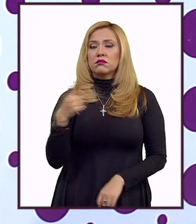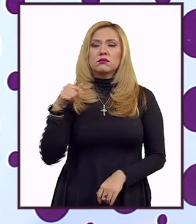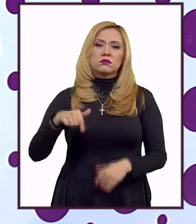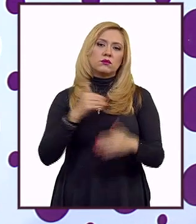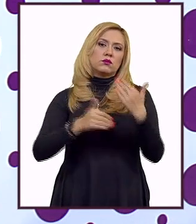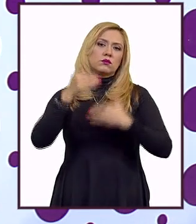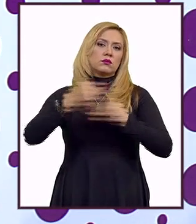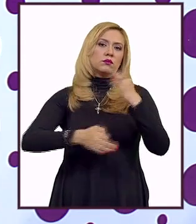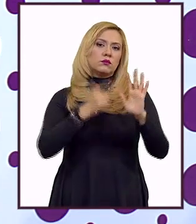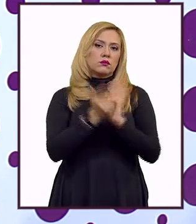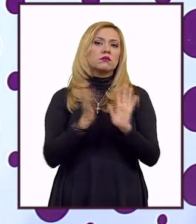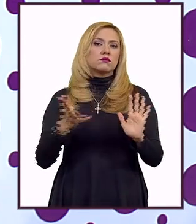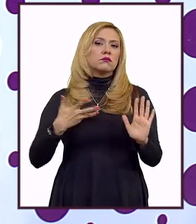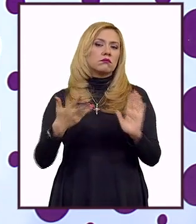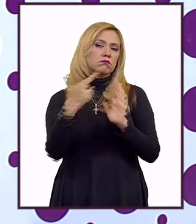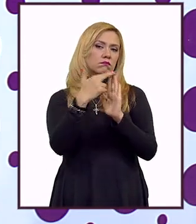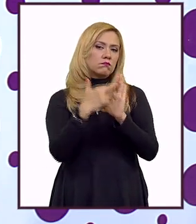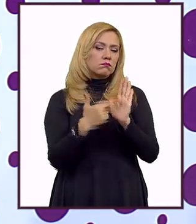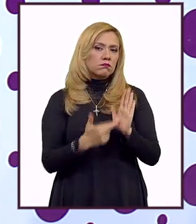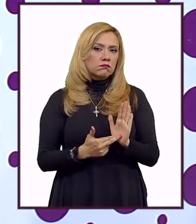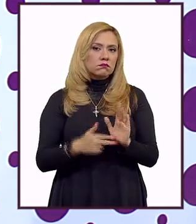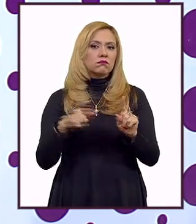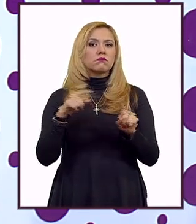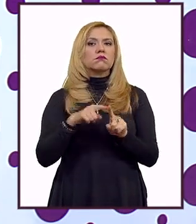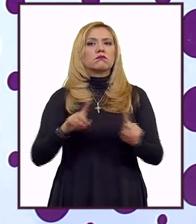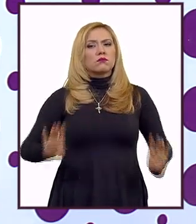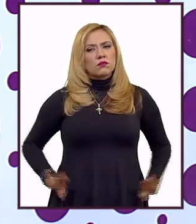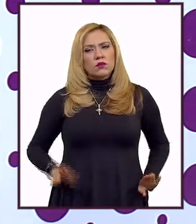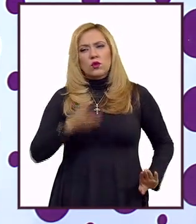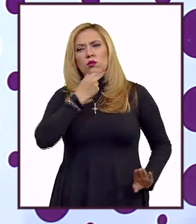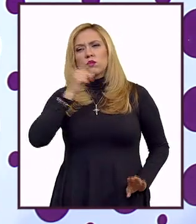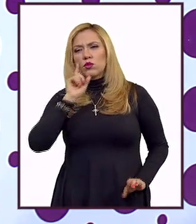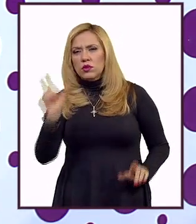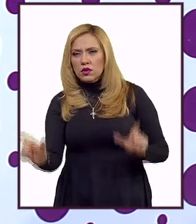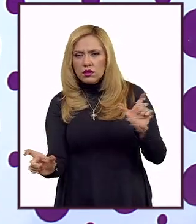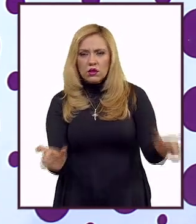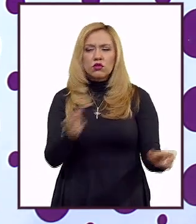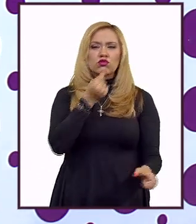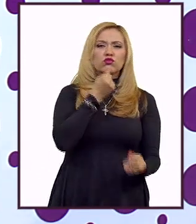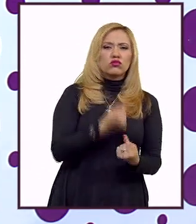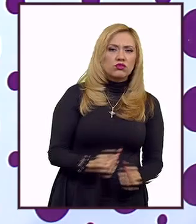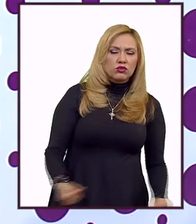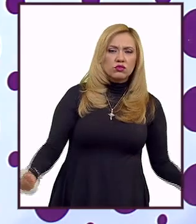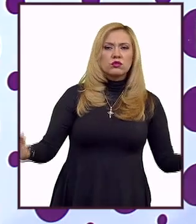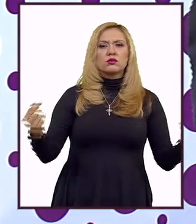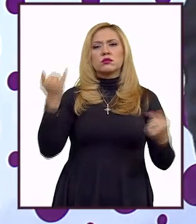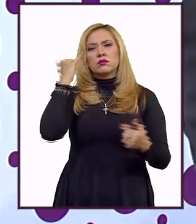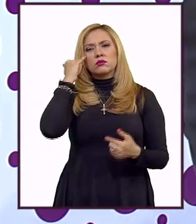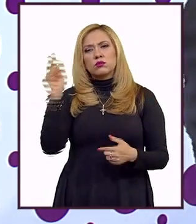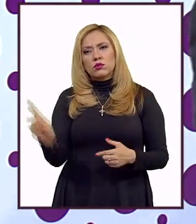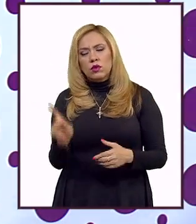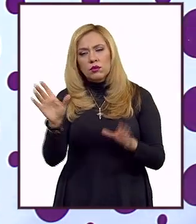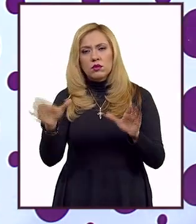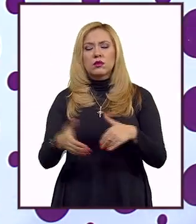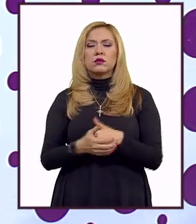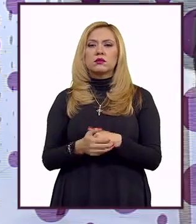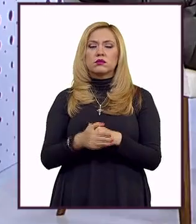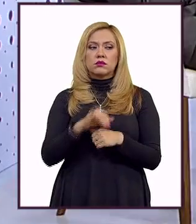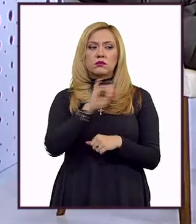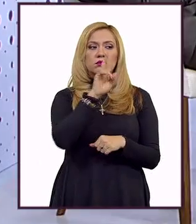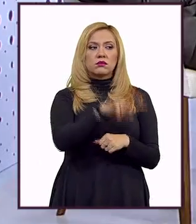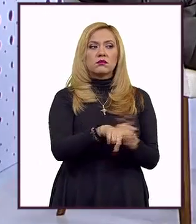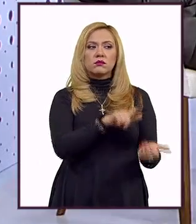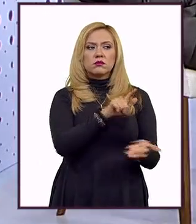Corte ha desarrollado una serie de protocolos, perspectiva de género, niños, condición de indígena de las personas, ¿no? Sí, Juan Carlos, ya que mencionabas la ley